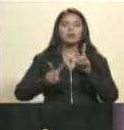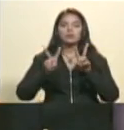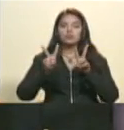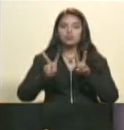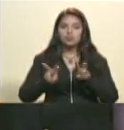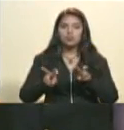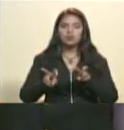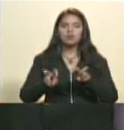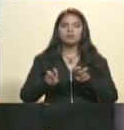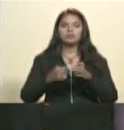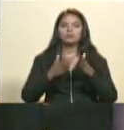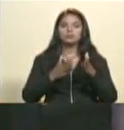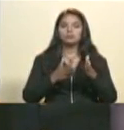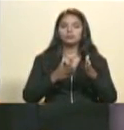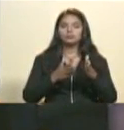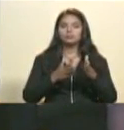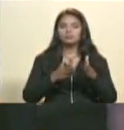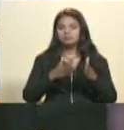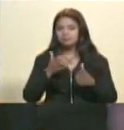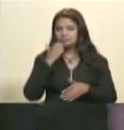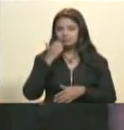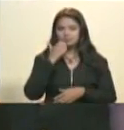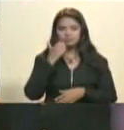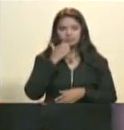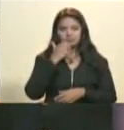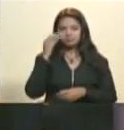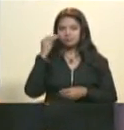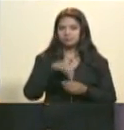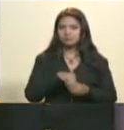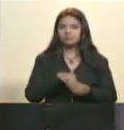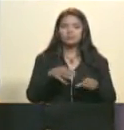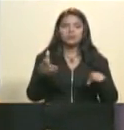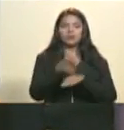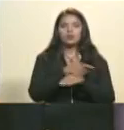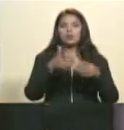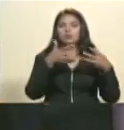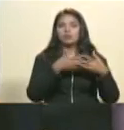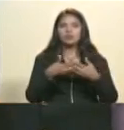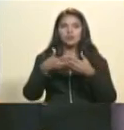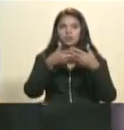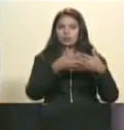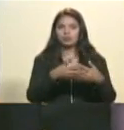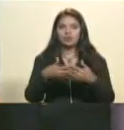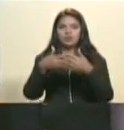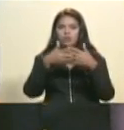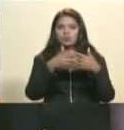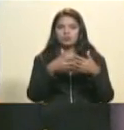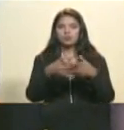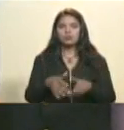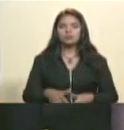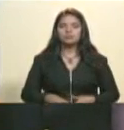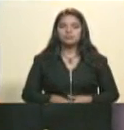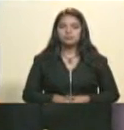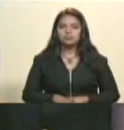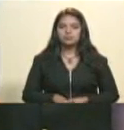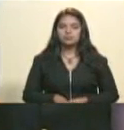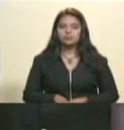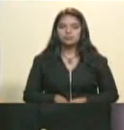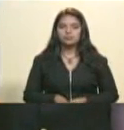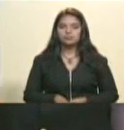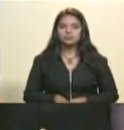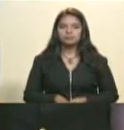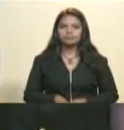e infeliz acto de injerencismo del gobierno de los Estados Unidos de Norteamérica, que de manera